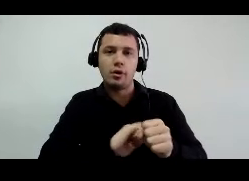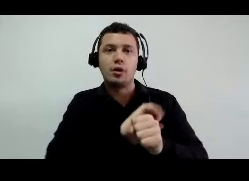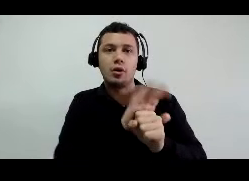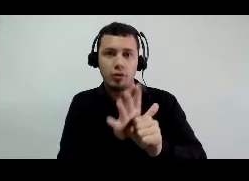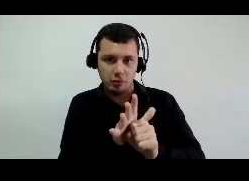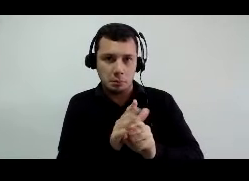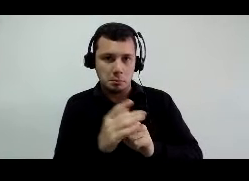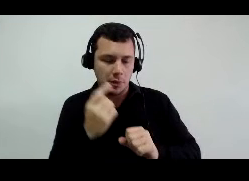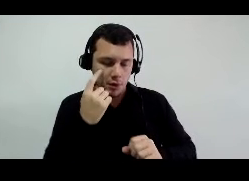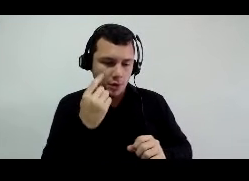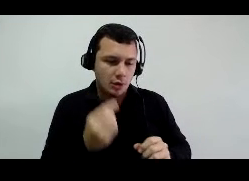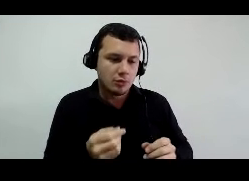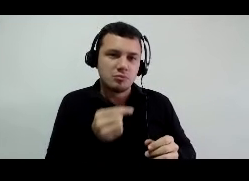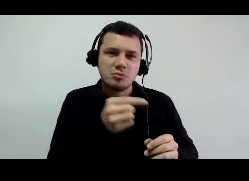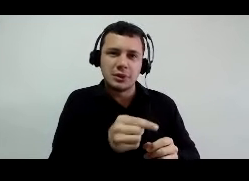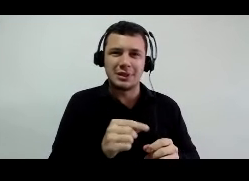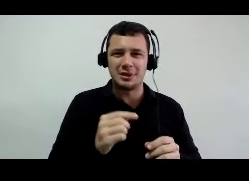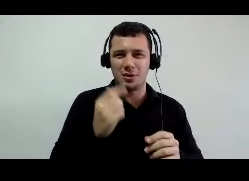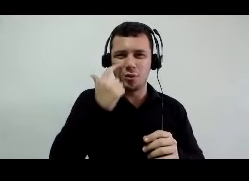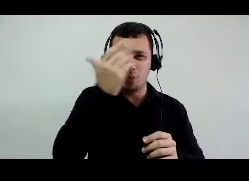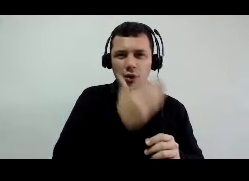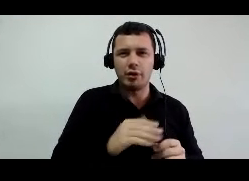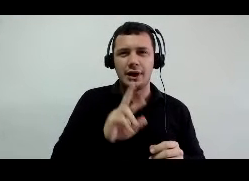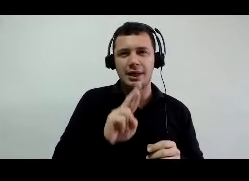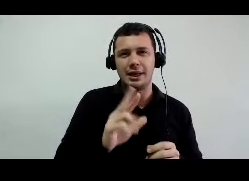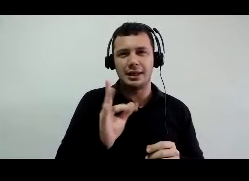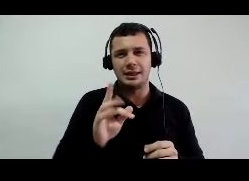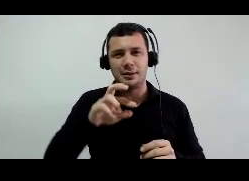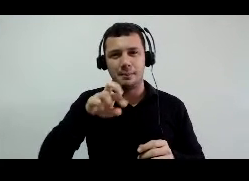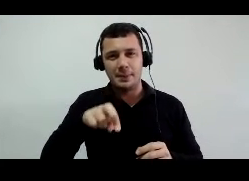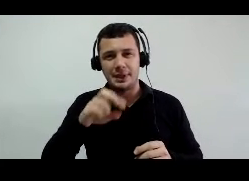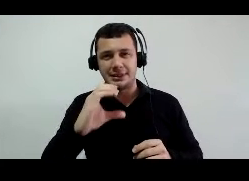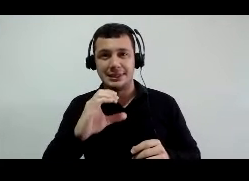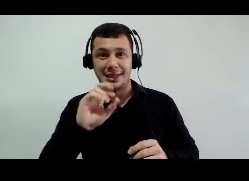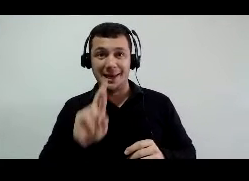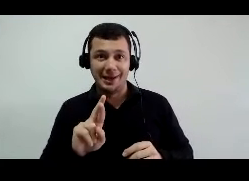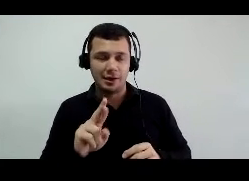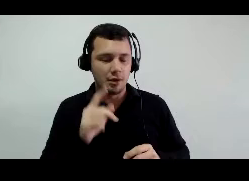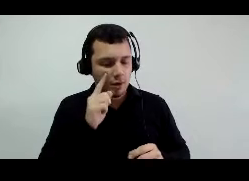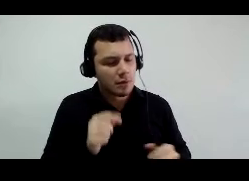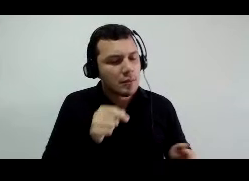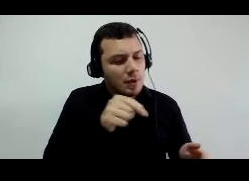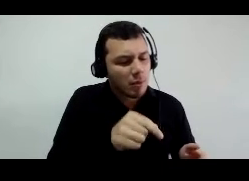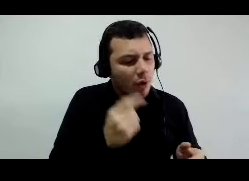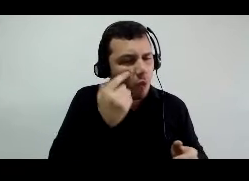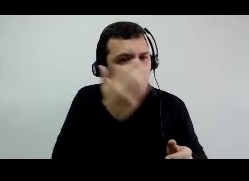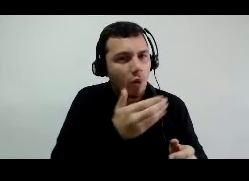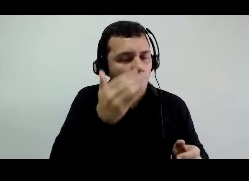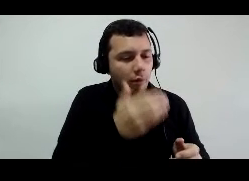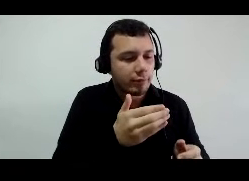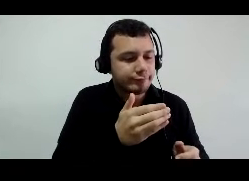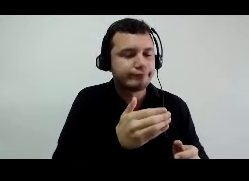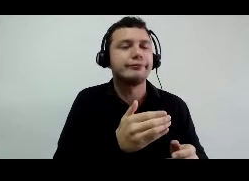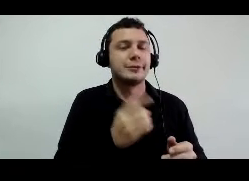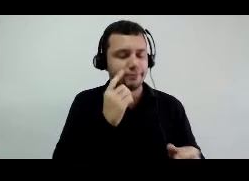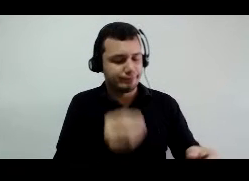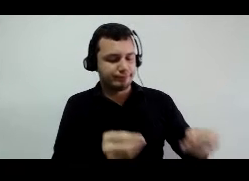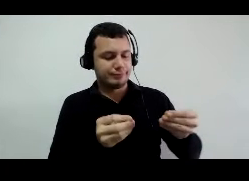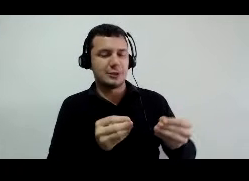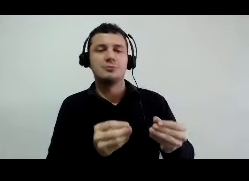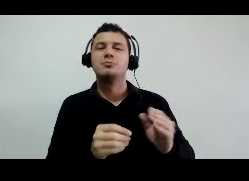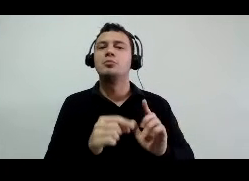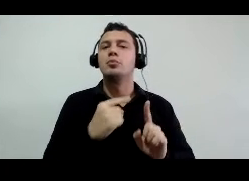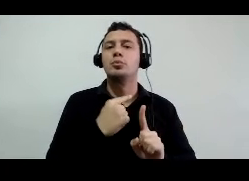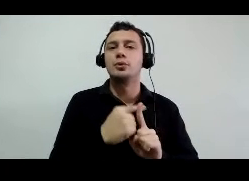prueba RT-PCR sale positiva para COVID y no se había definido desde el principio que